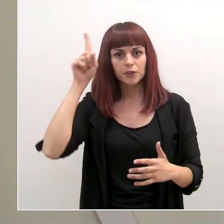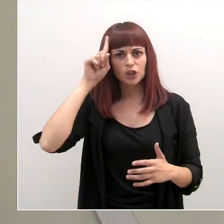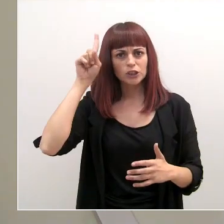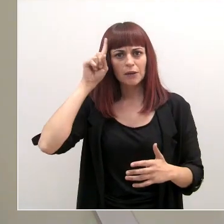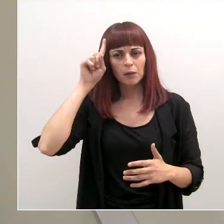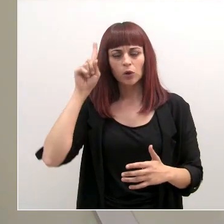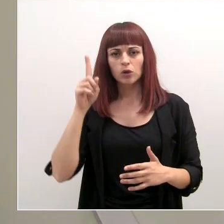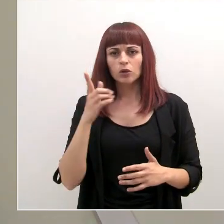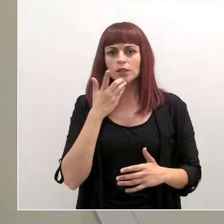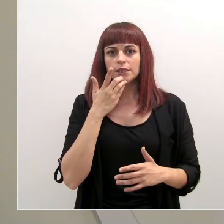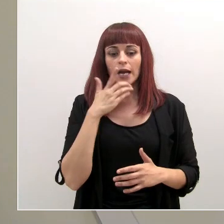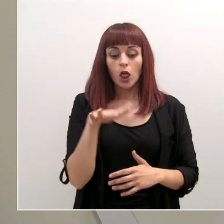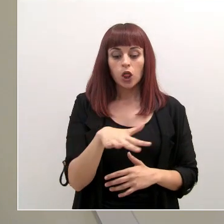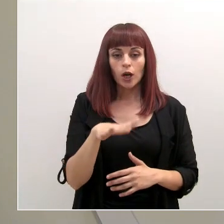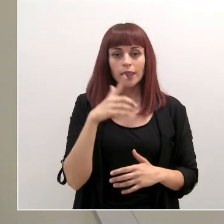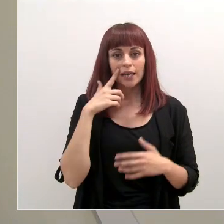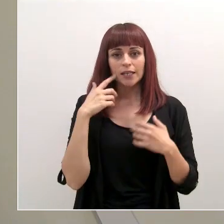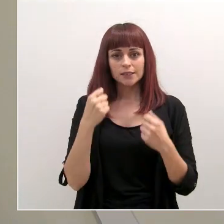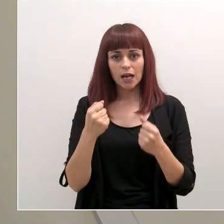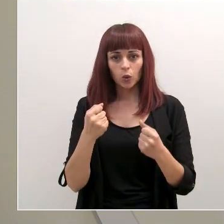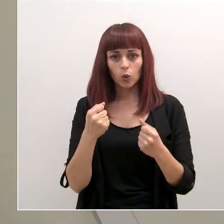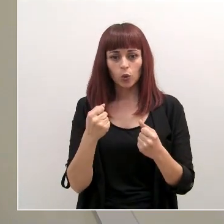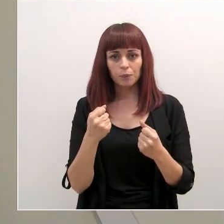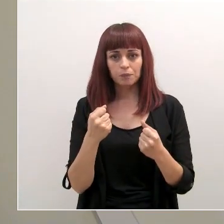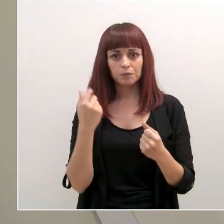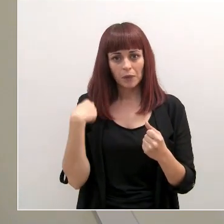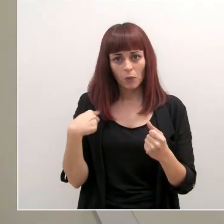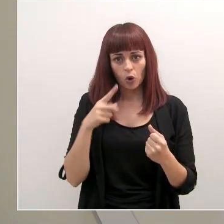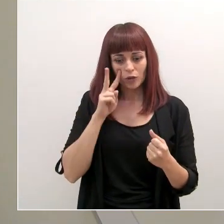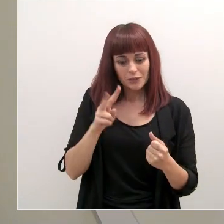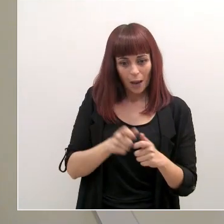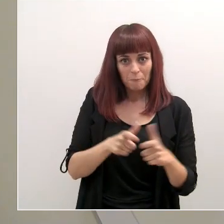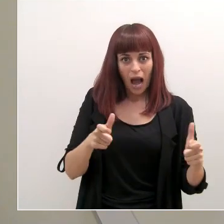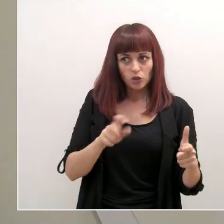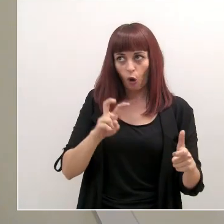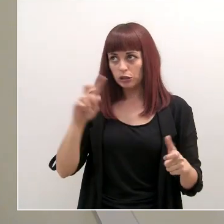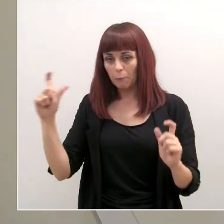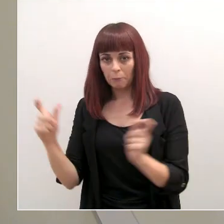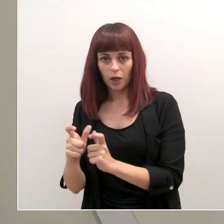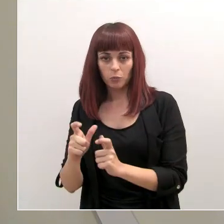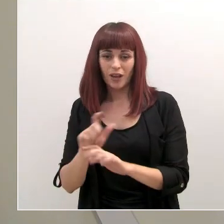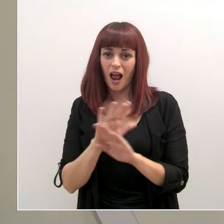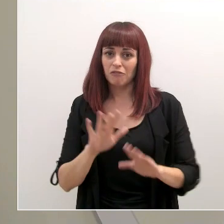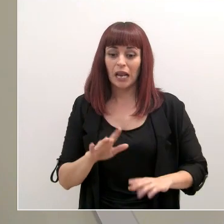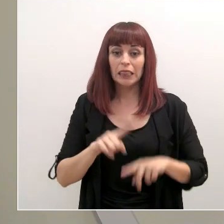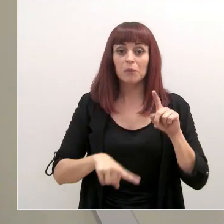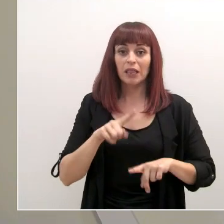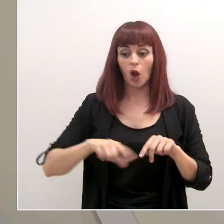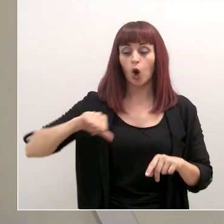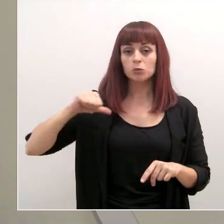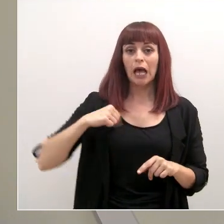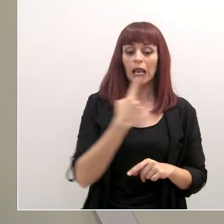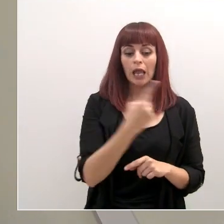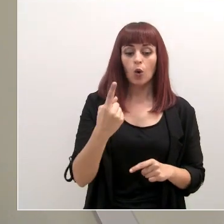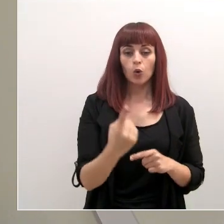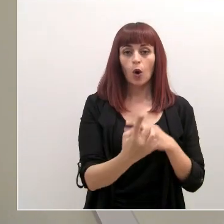que existan áreas de salud más concretas donde se den más casos, ¿no? Porque esto al final viene identificado por las que se envía cada hospital, ¿no? Es